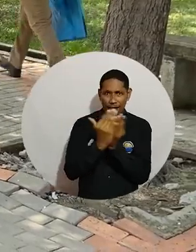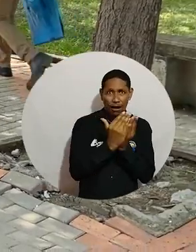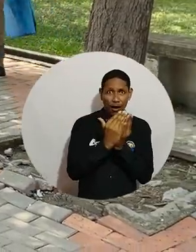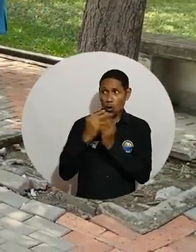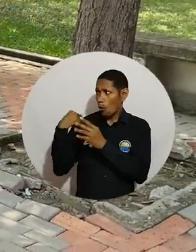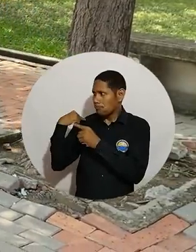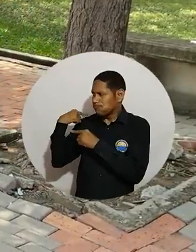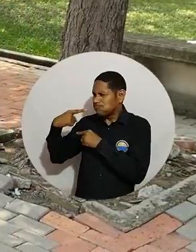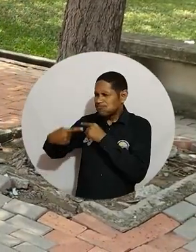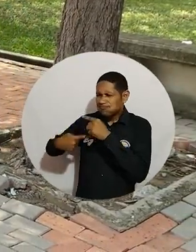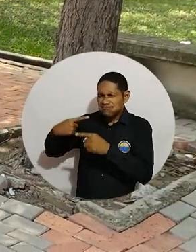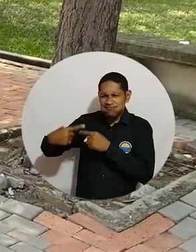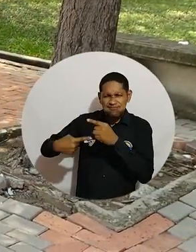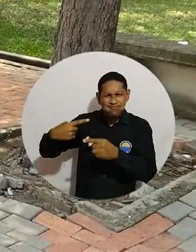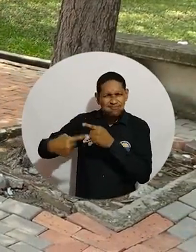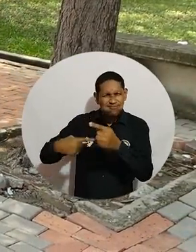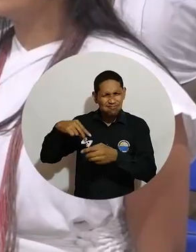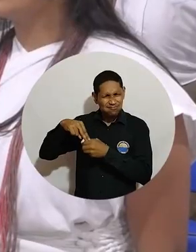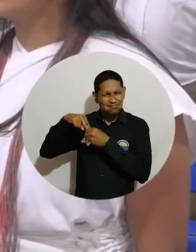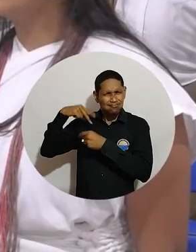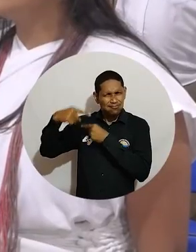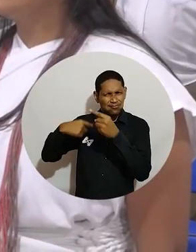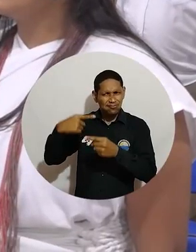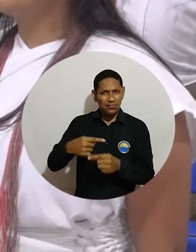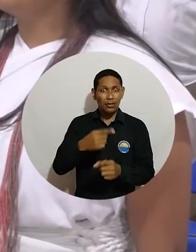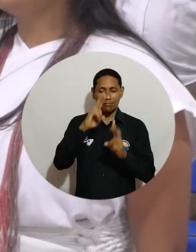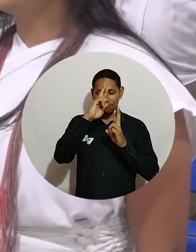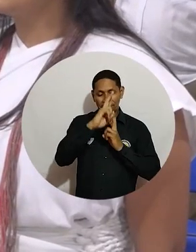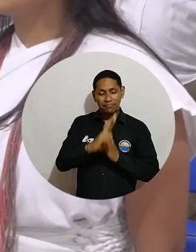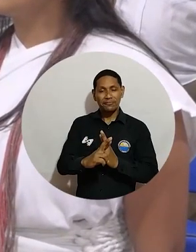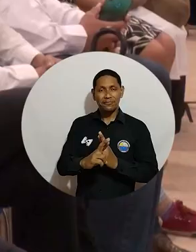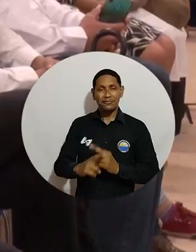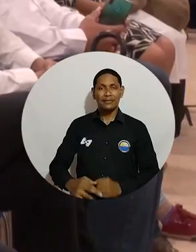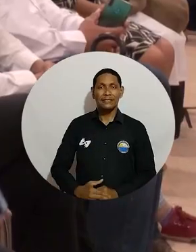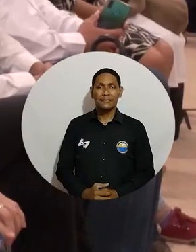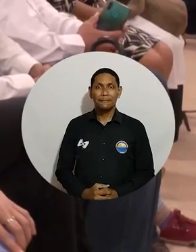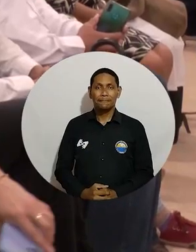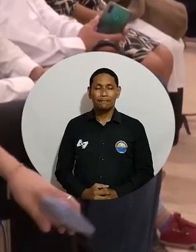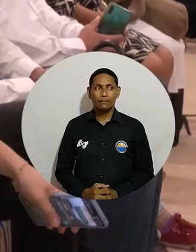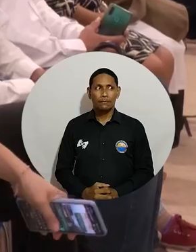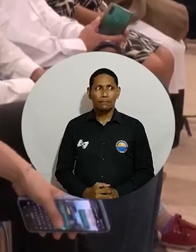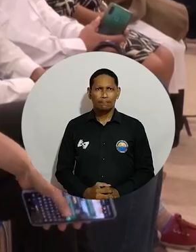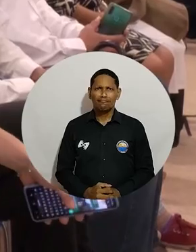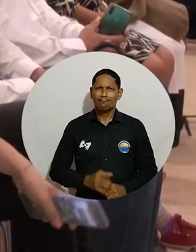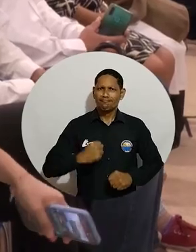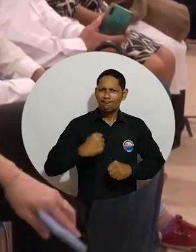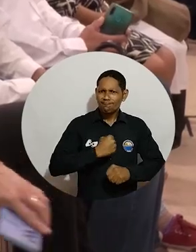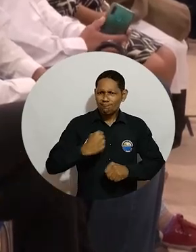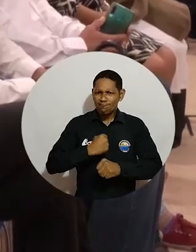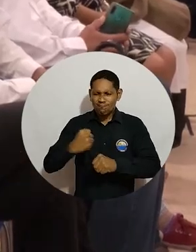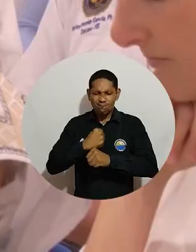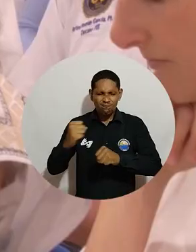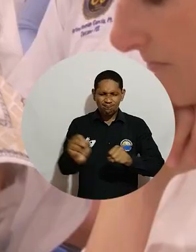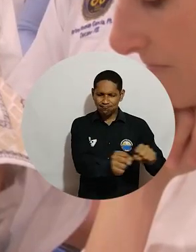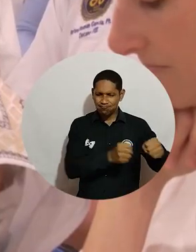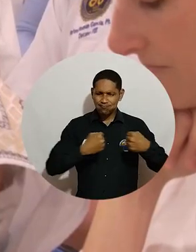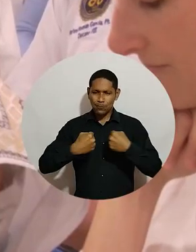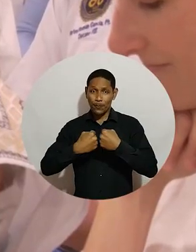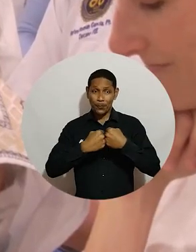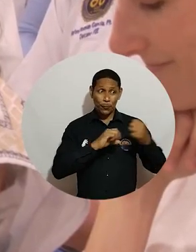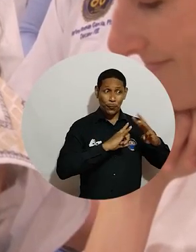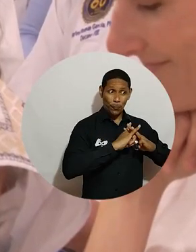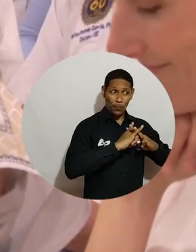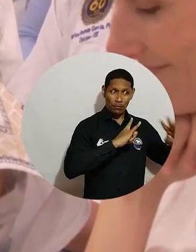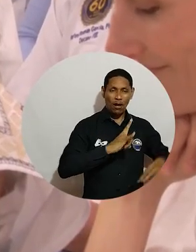literatura y a la herencia ancestral. La labor conjunta enmarcada en